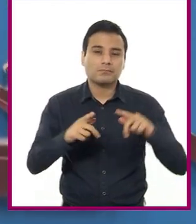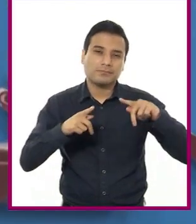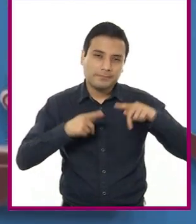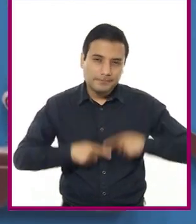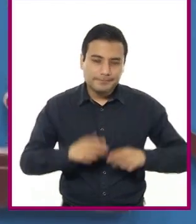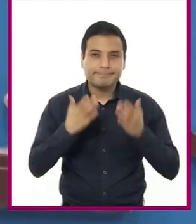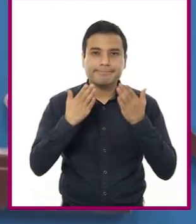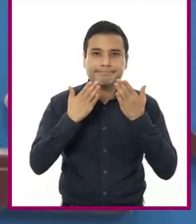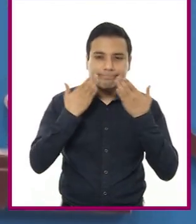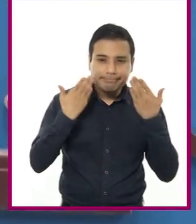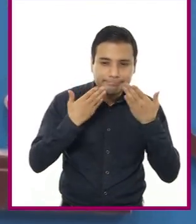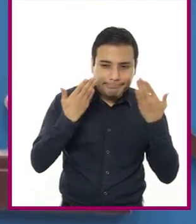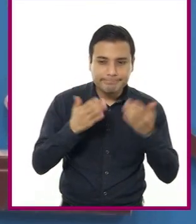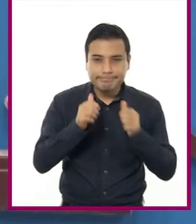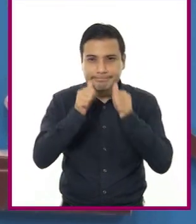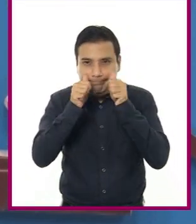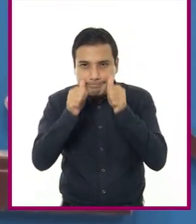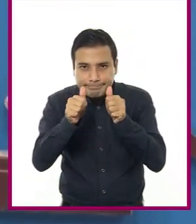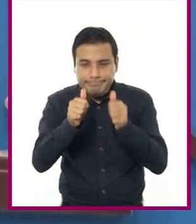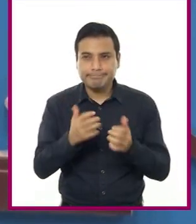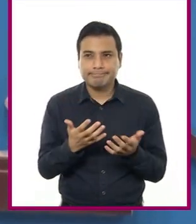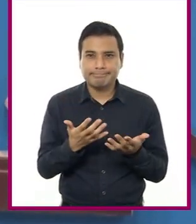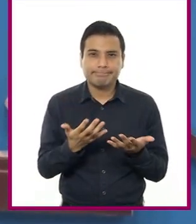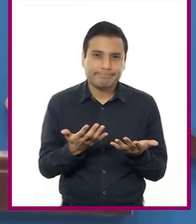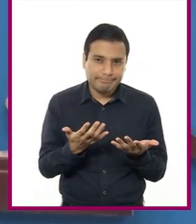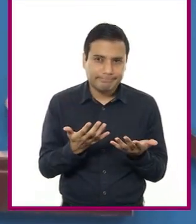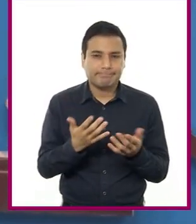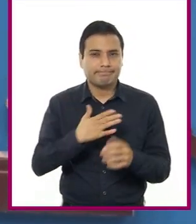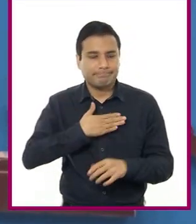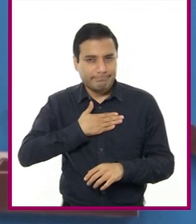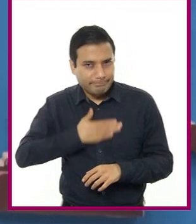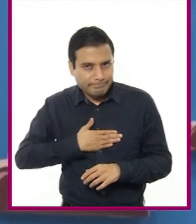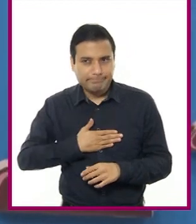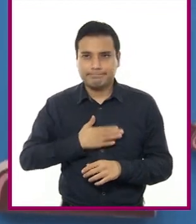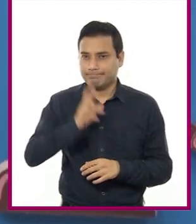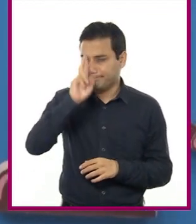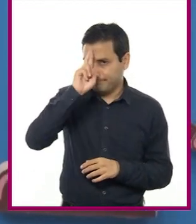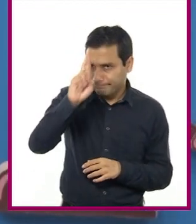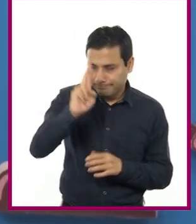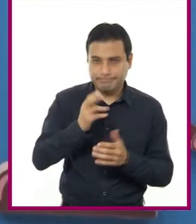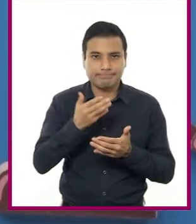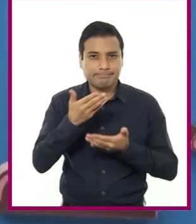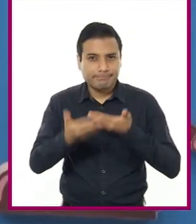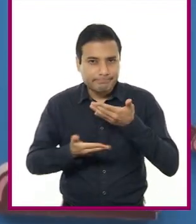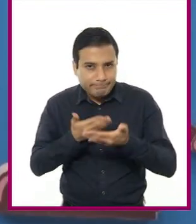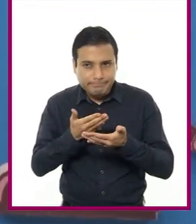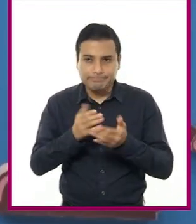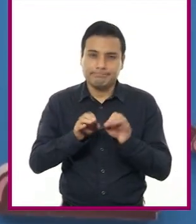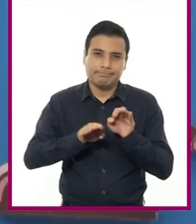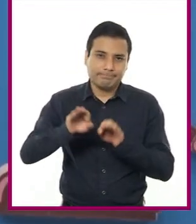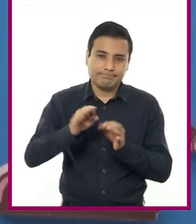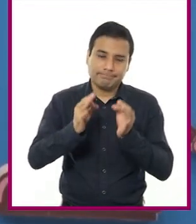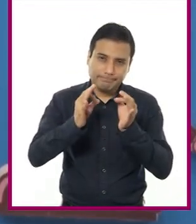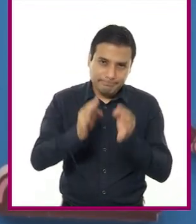servicial, atento, amable, imparcial, respetuoso, eficaz, eficiente,